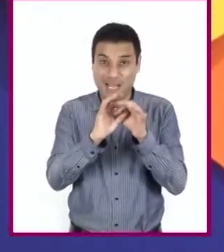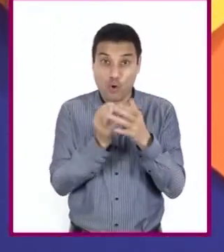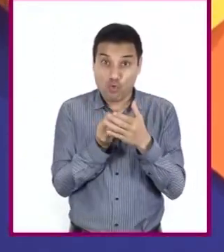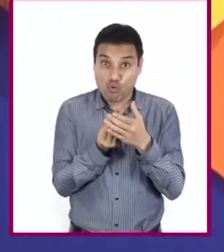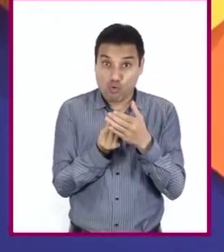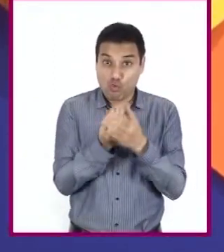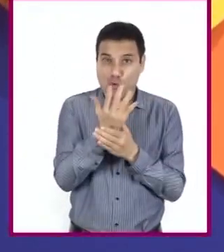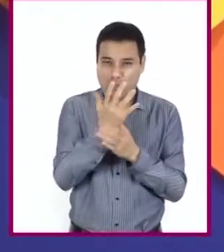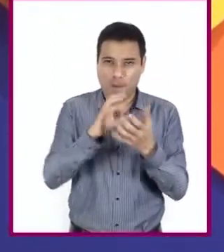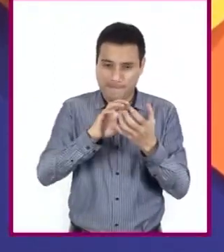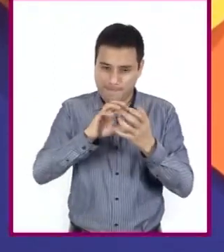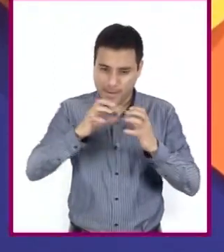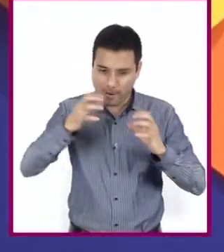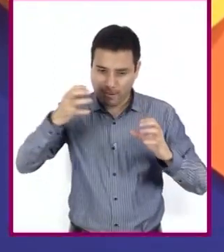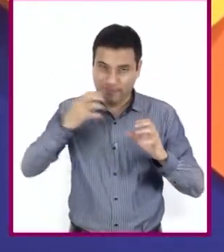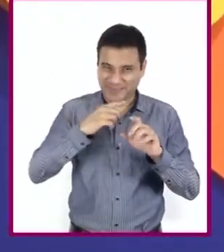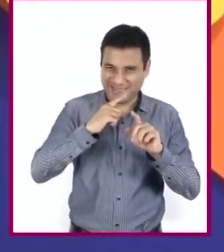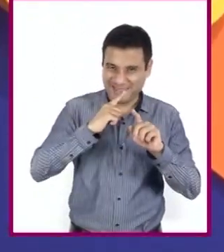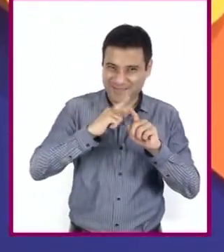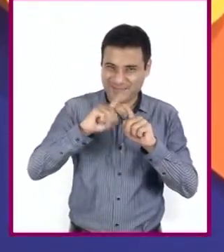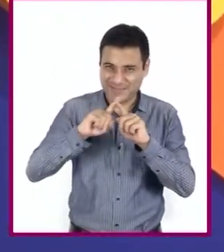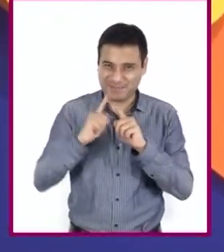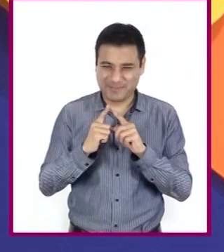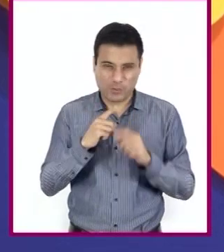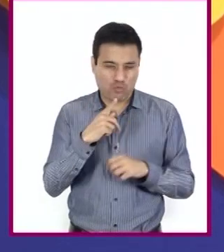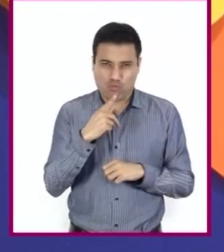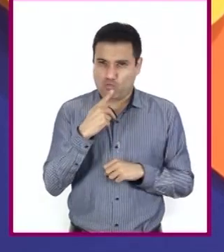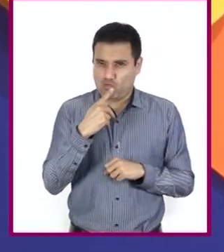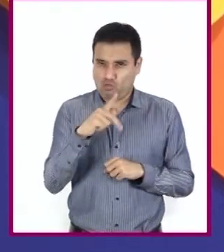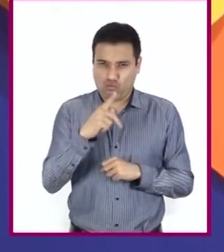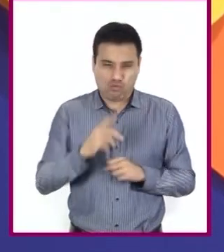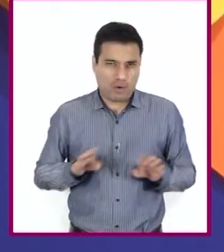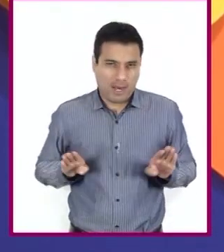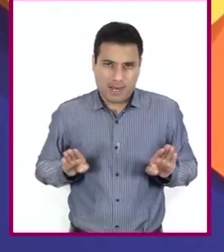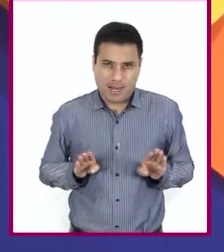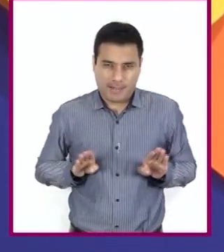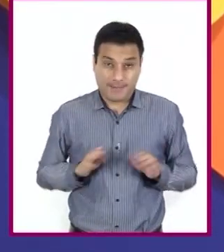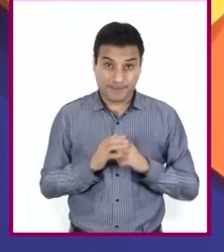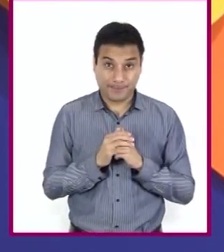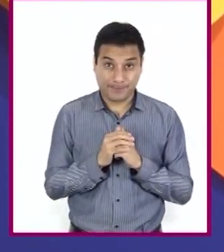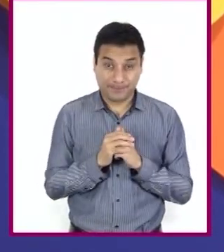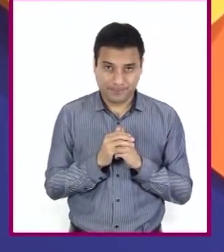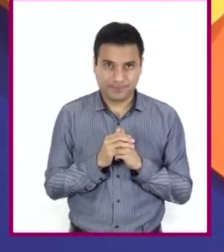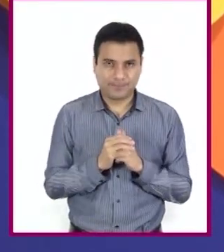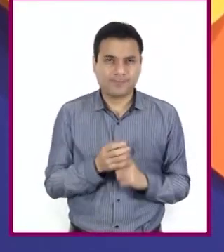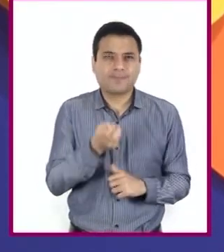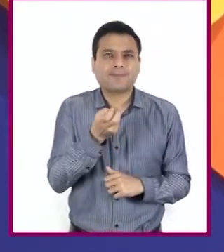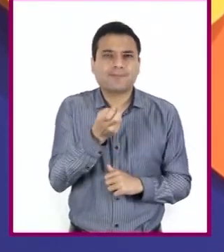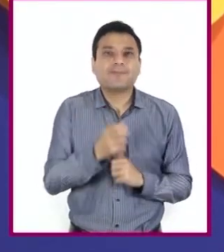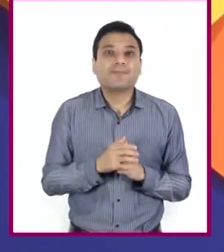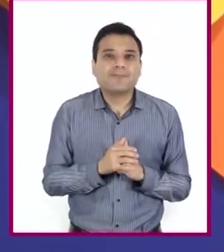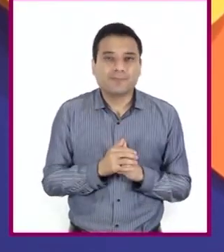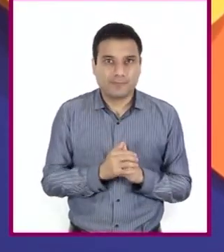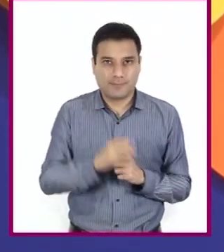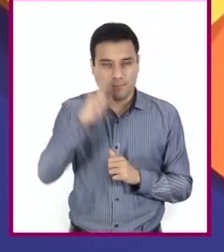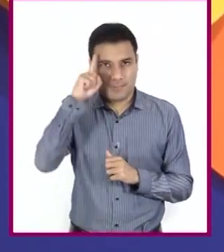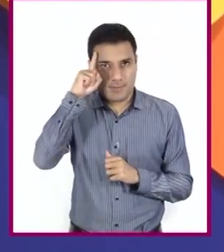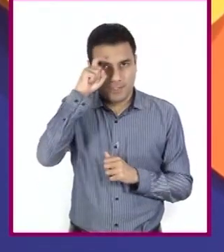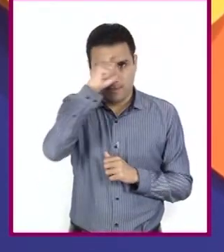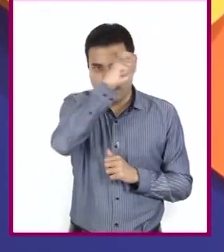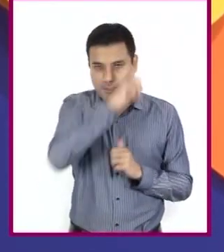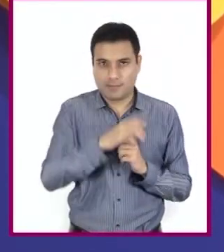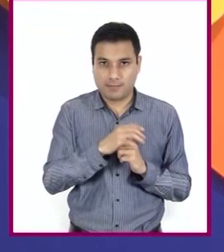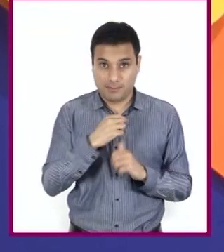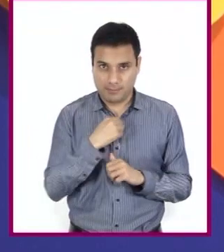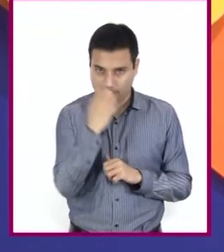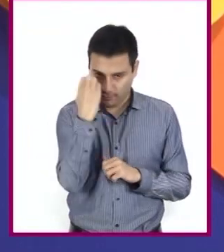de una gran cantidad de materiales con características y propiedades variadas, nos encontramos con la dificultad de no poderlos